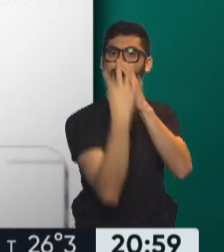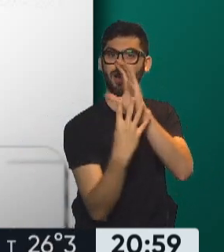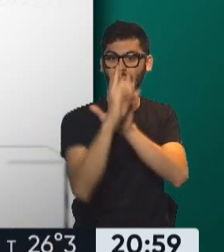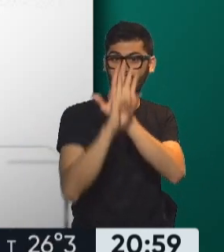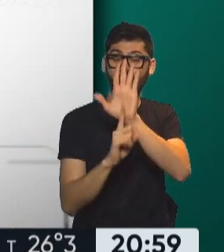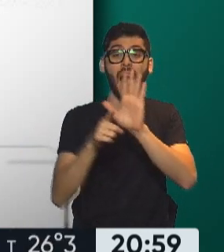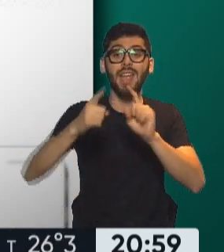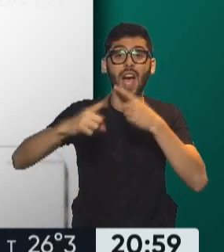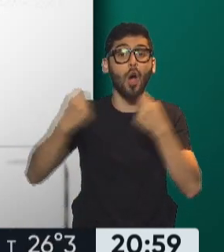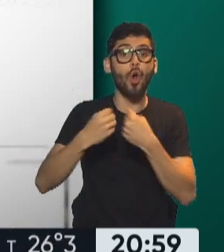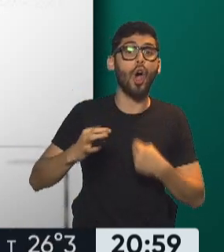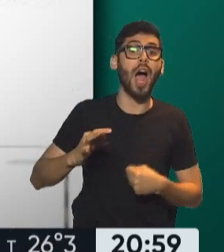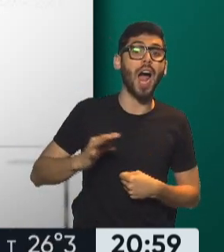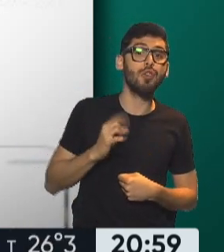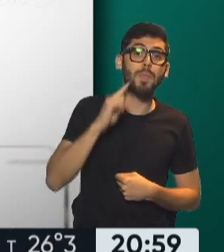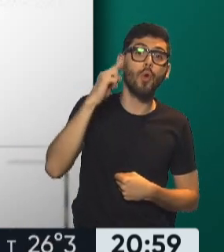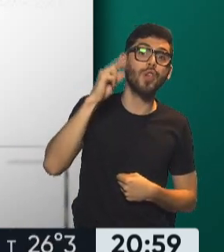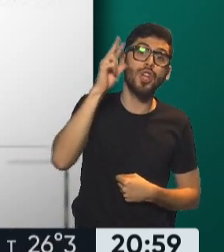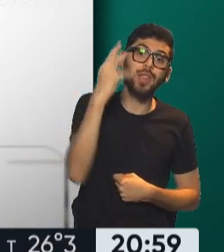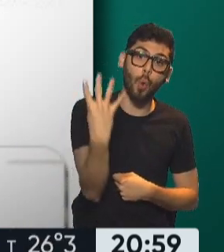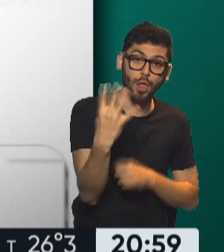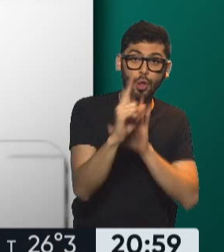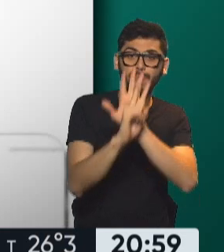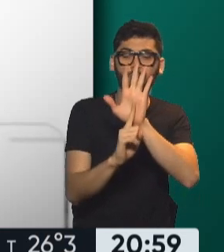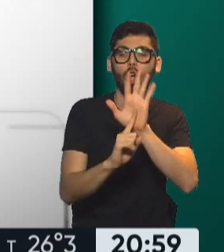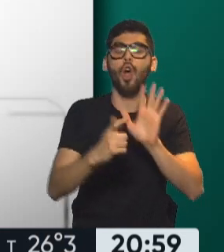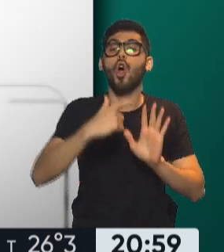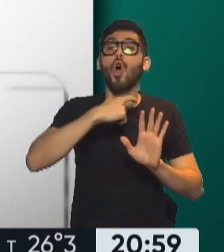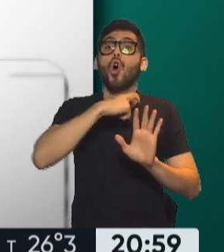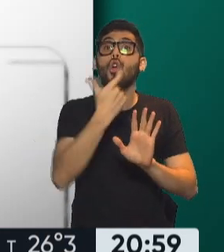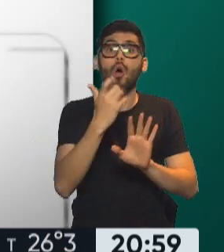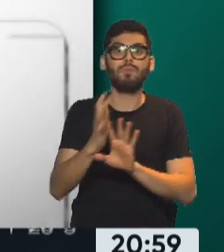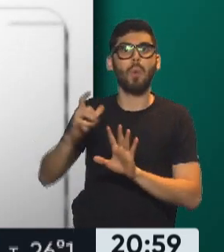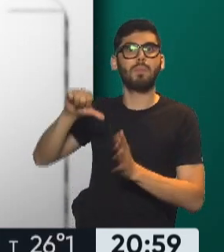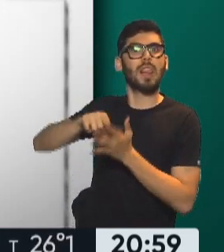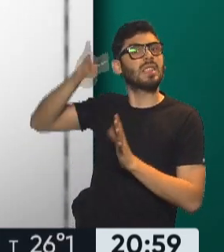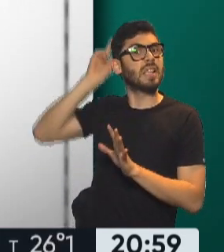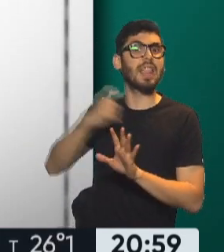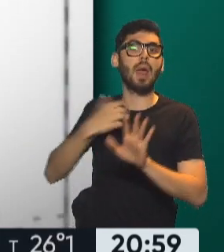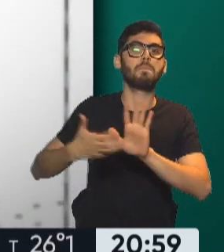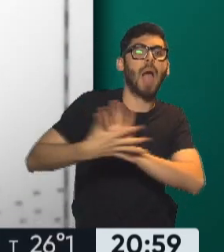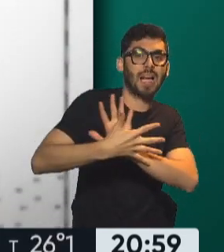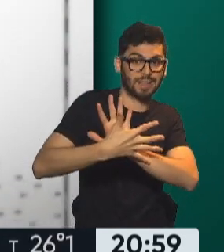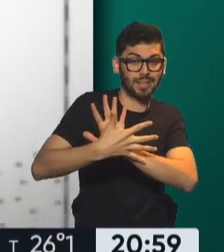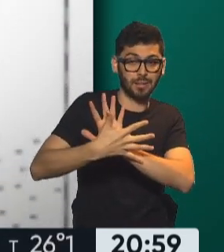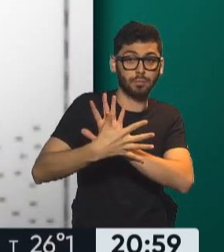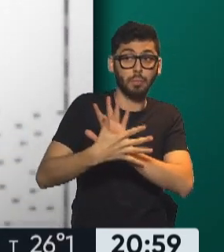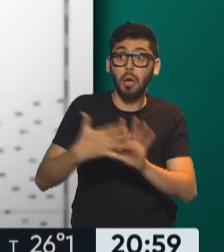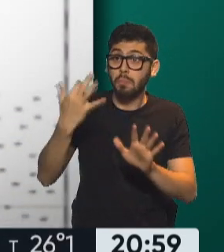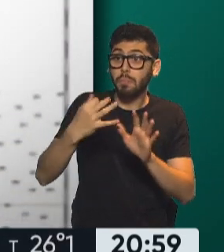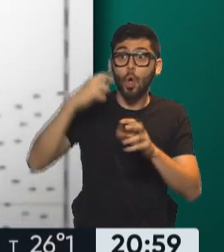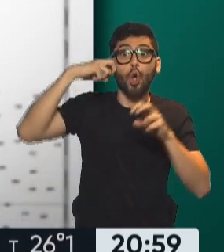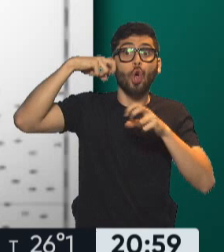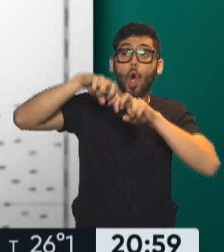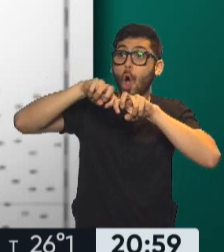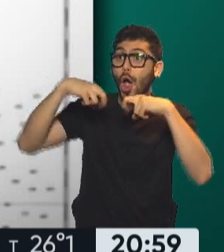tratado de 1984. El área roja muestra el avance que pretende Piñera. La plataforma continental argentina, que votó por unanimidad del